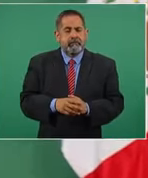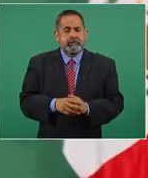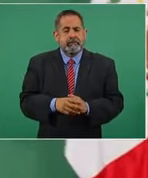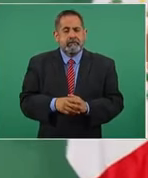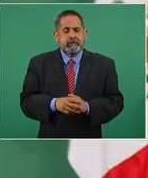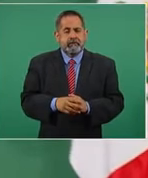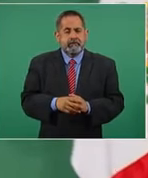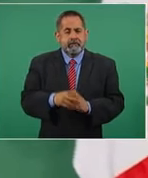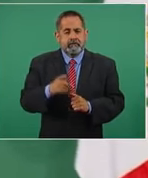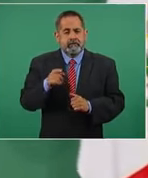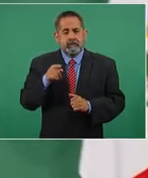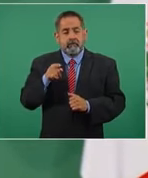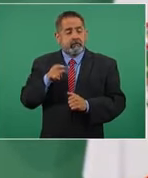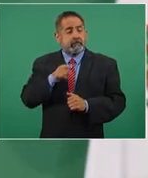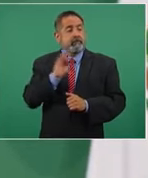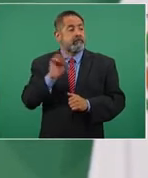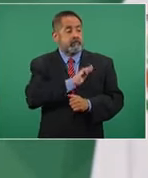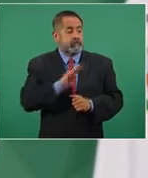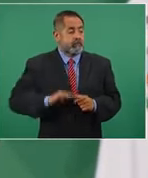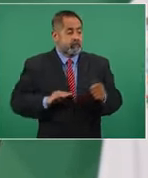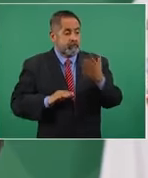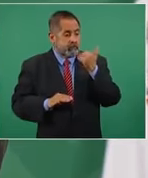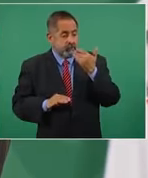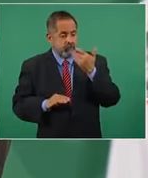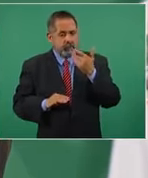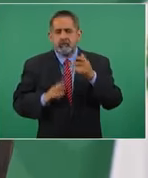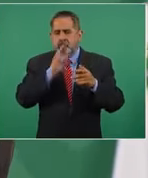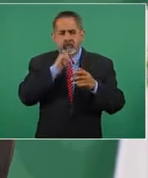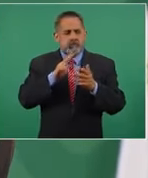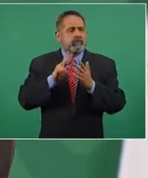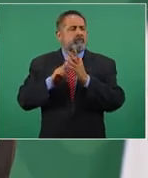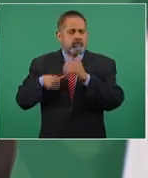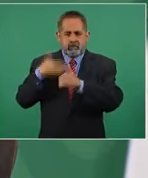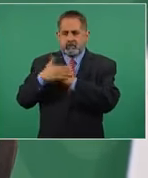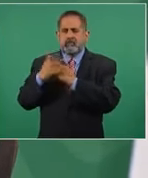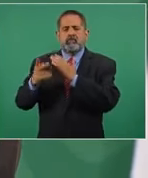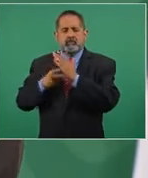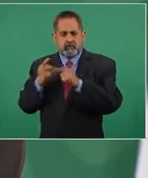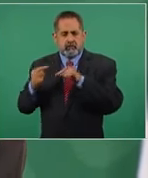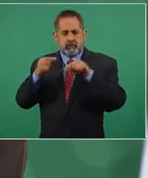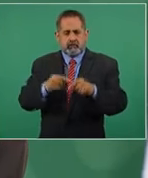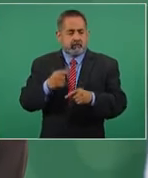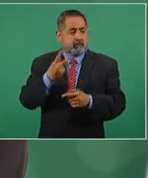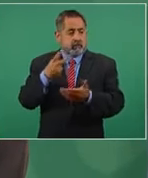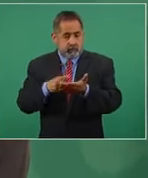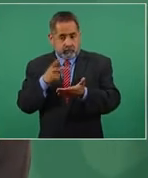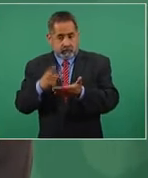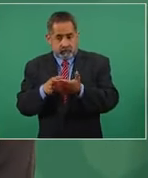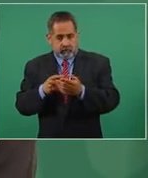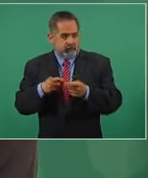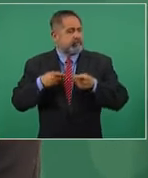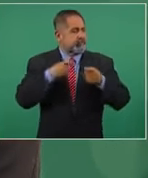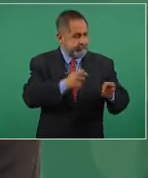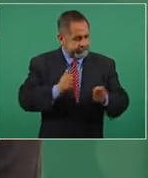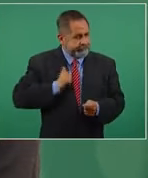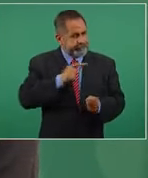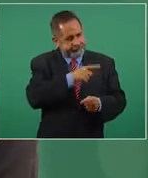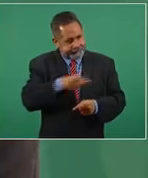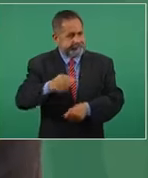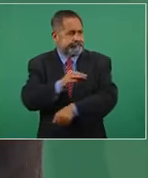no están las brigadas en sus municipios, van a regresar para aplicar segundas dosis y entonces